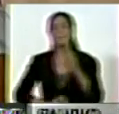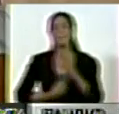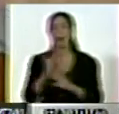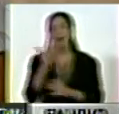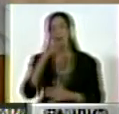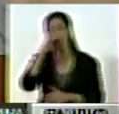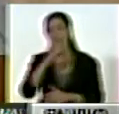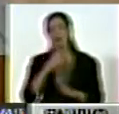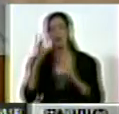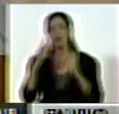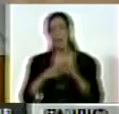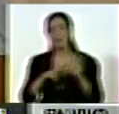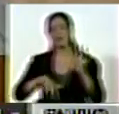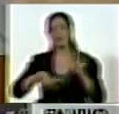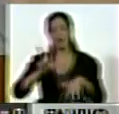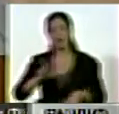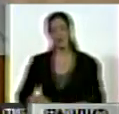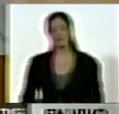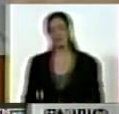año 2013.